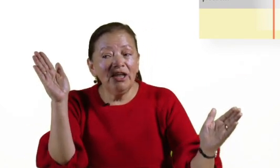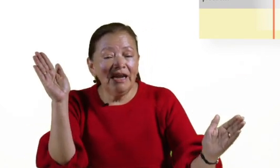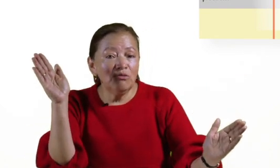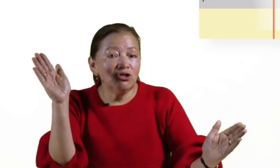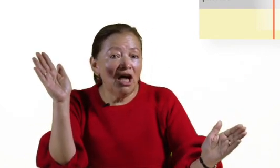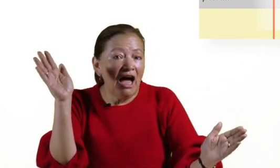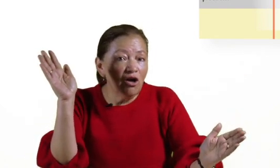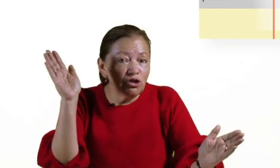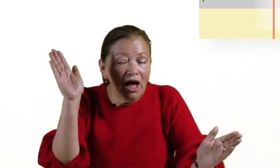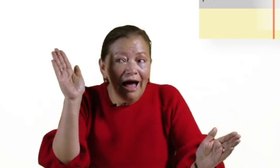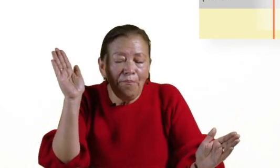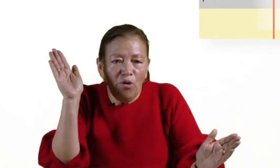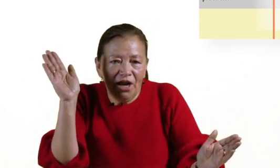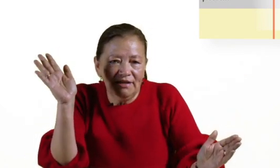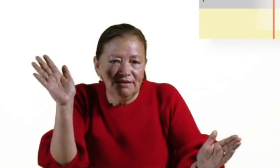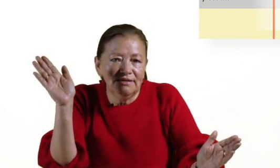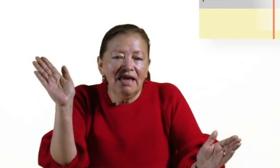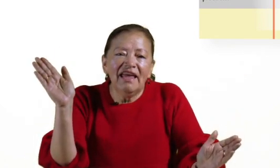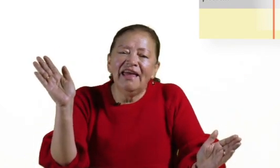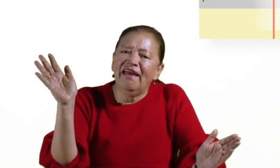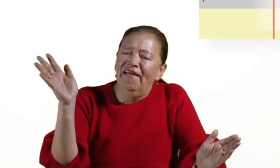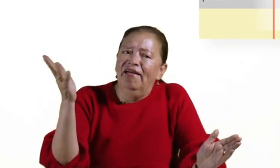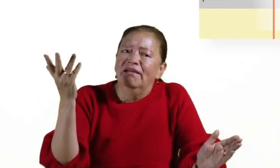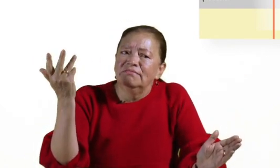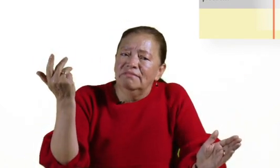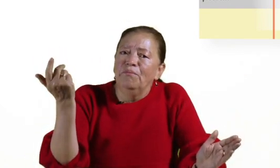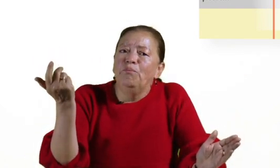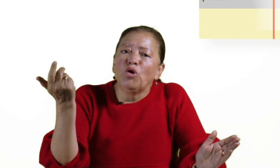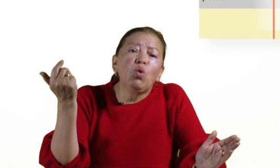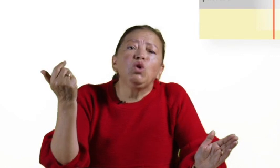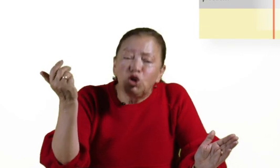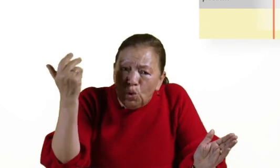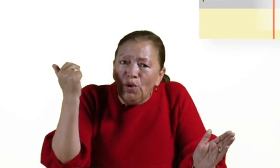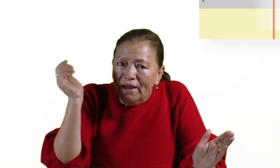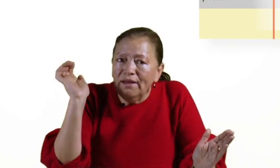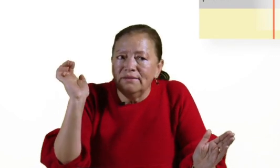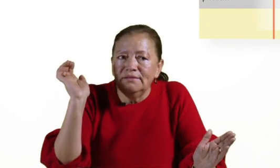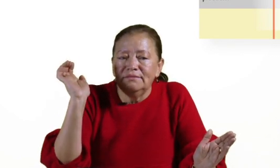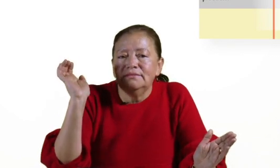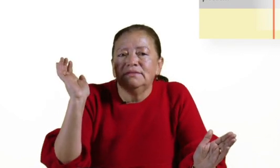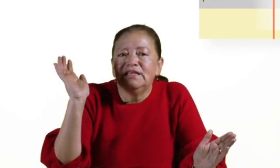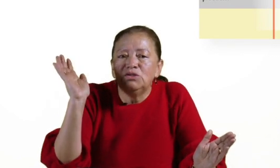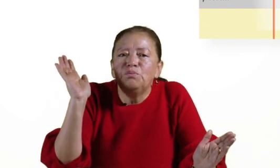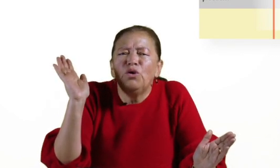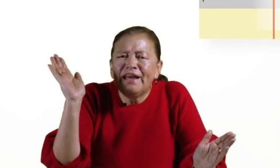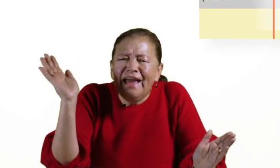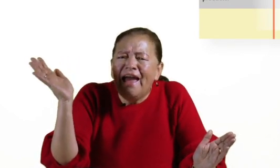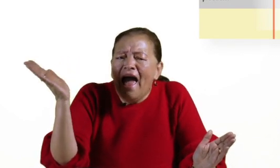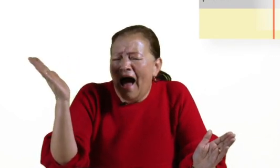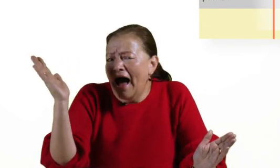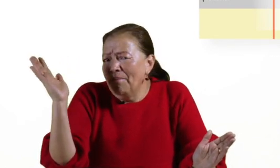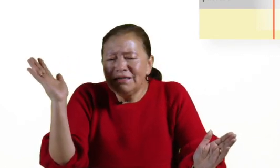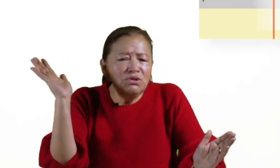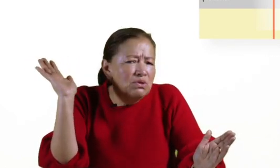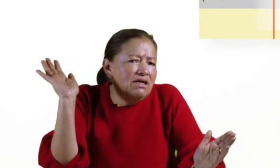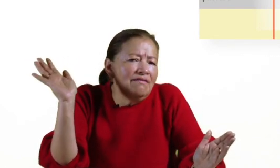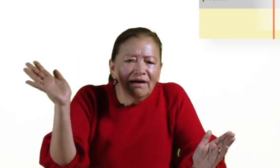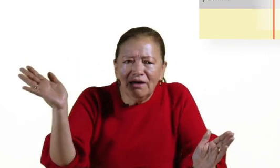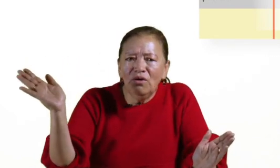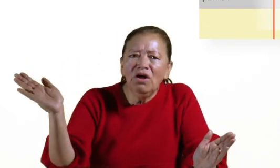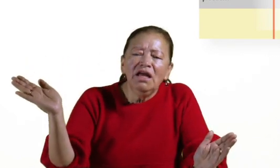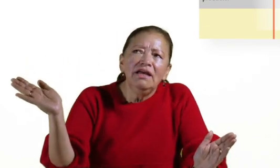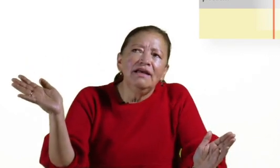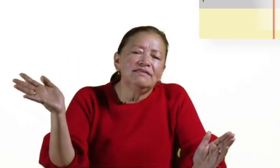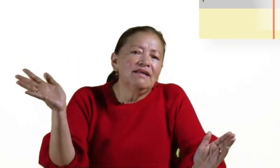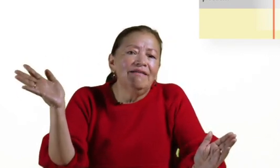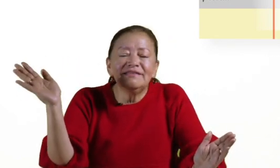lado tenemos a los japoneses que por cultura se supone que aman su